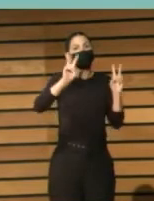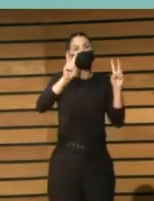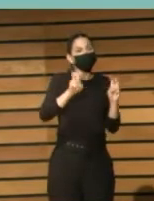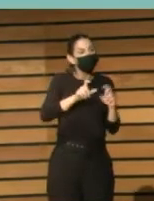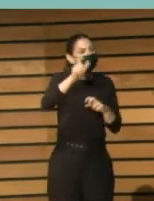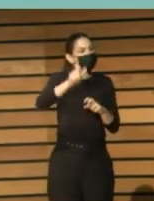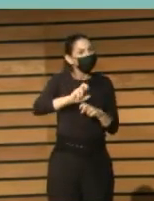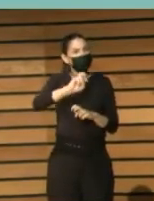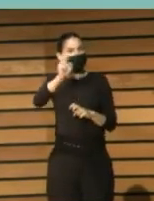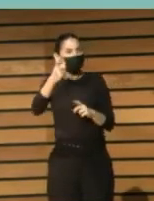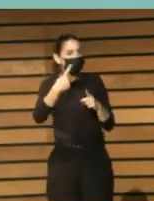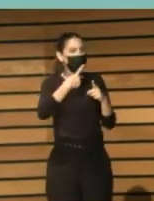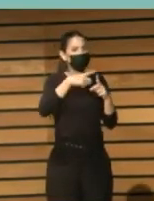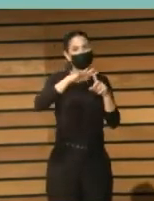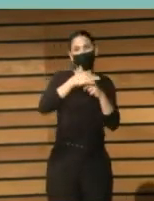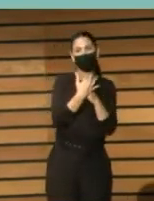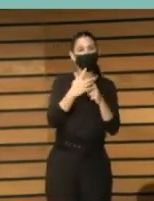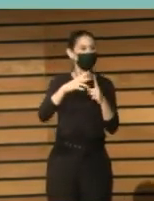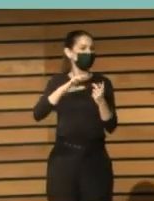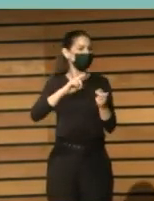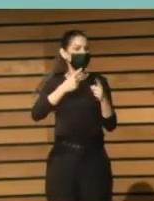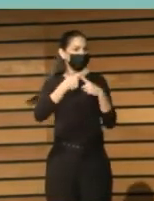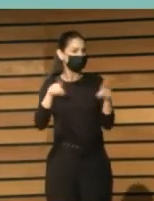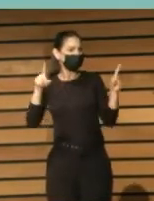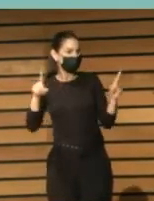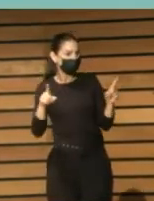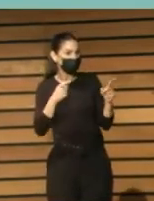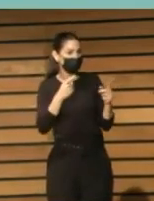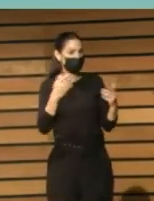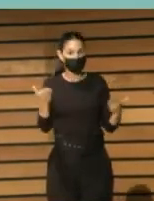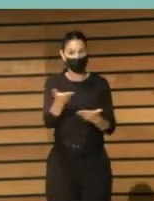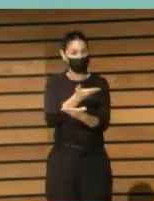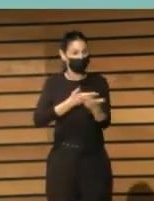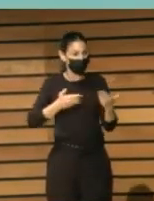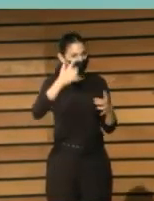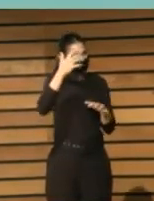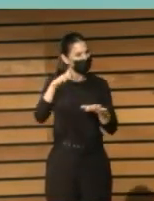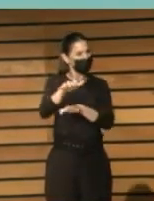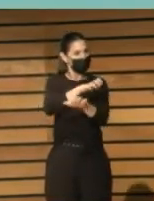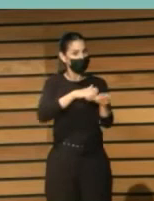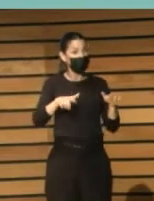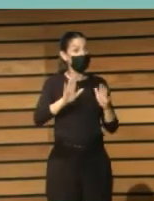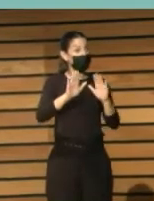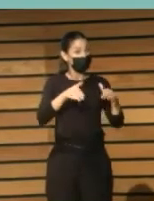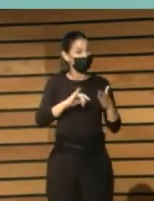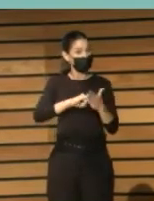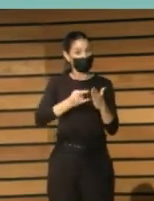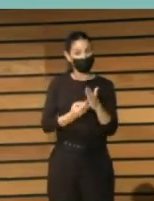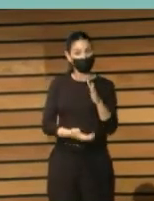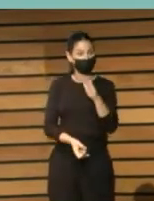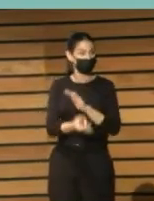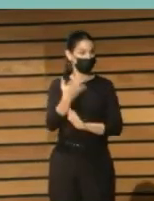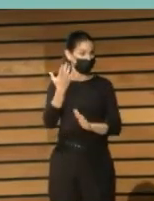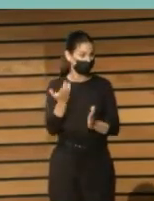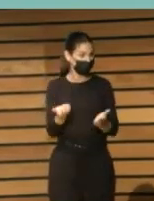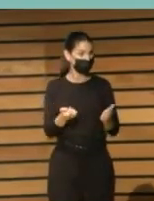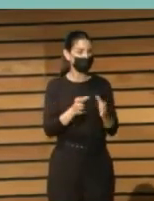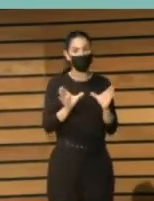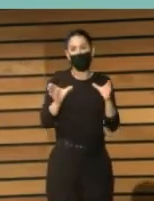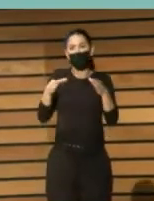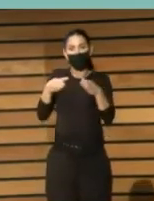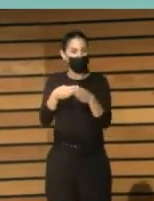con lo diferente, pues creo que es lo que favorece el entendimiento entre